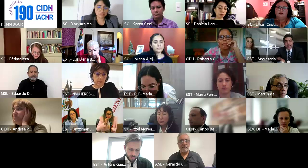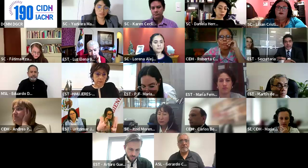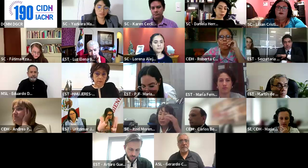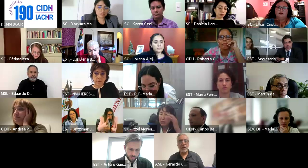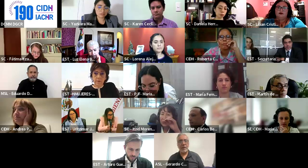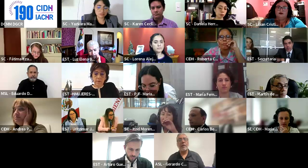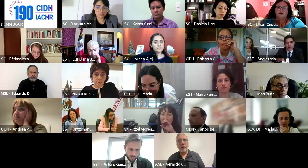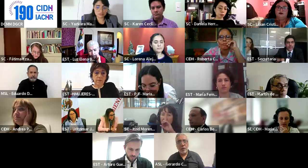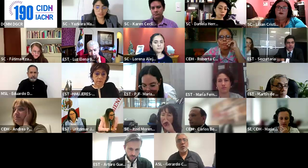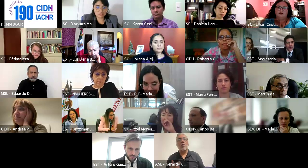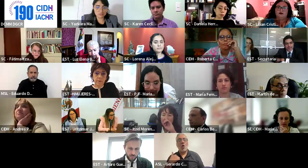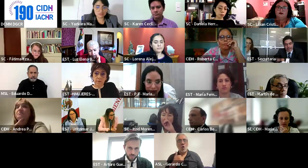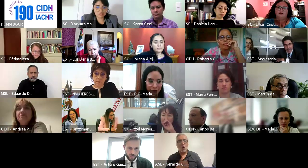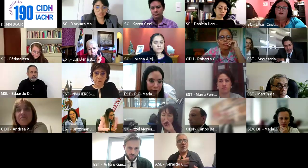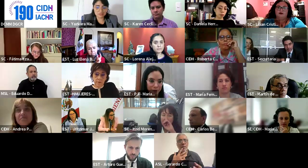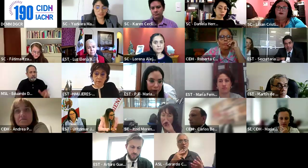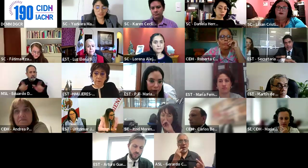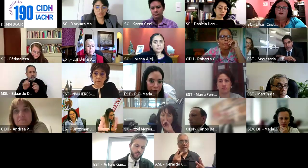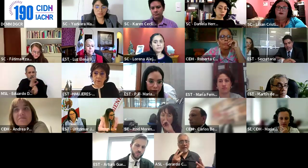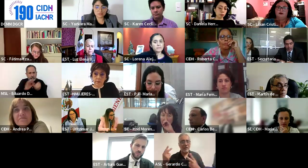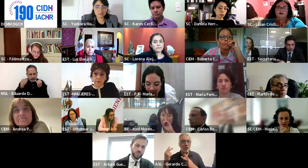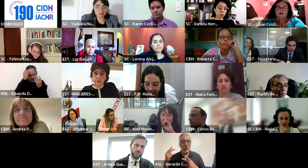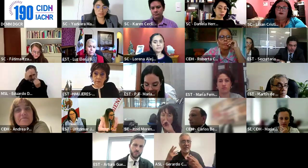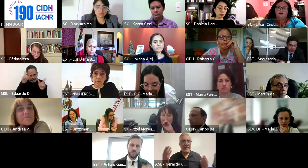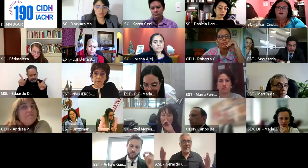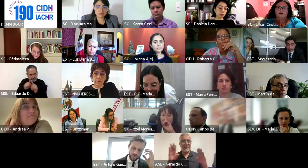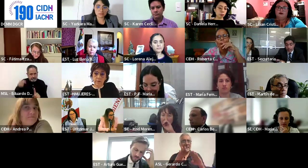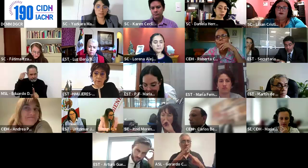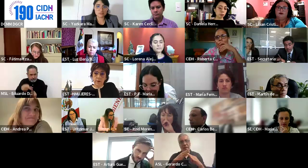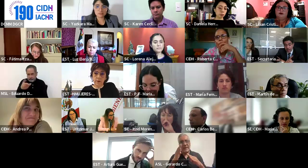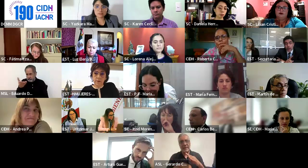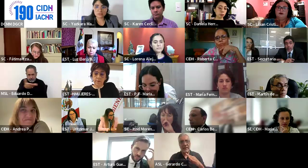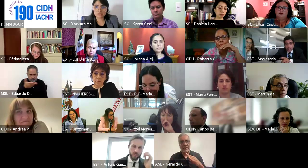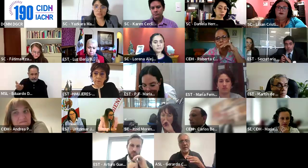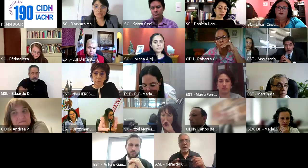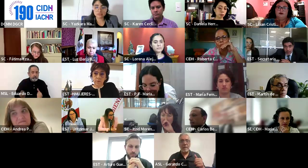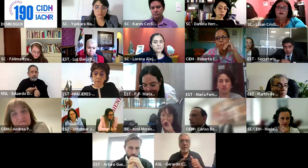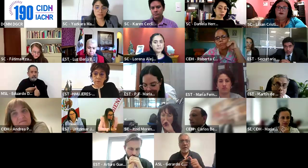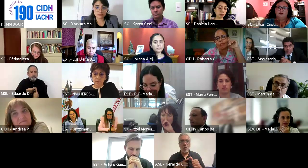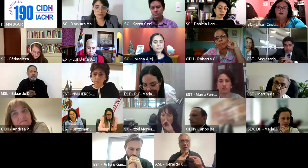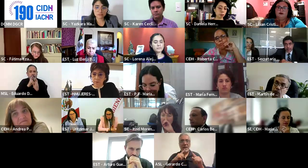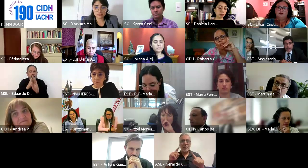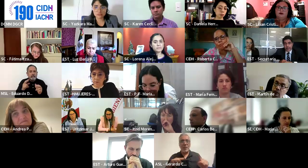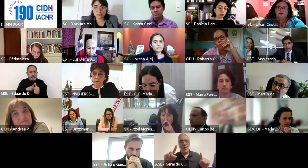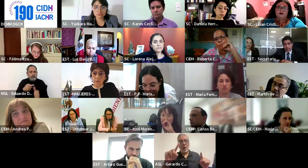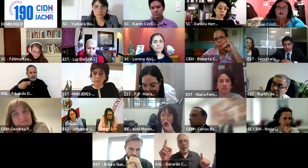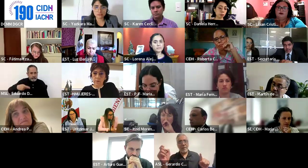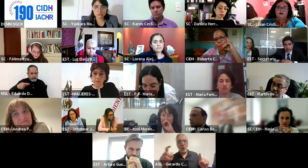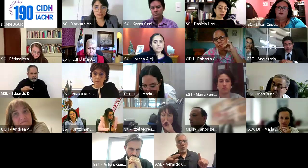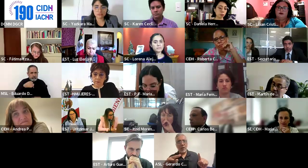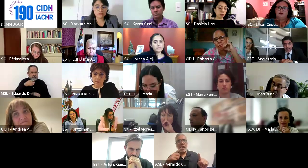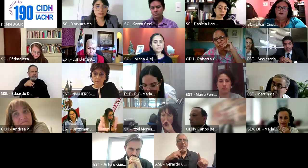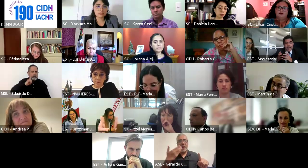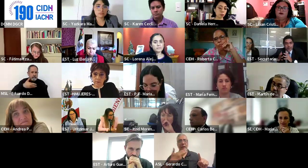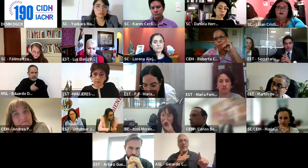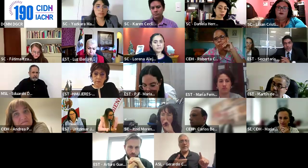Finalmente, quisiéramos hacer una reflexión de cierre, comisionados. Primero, respondiendo a la pregunta de la